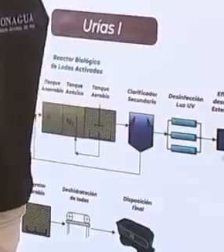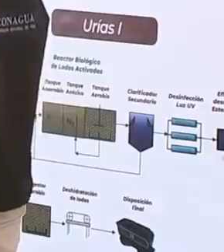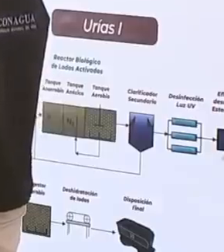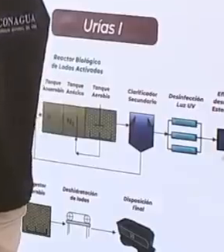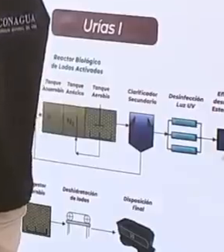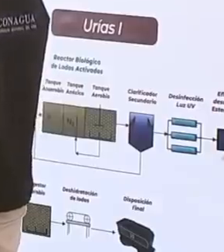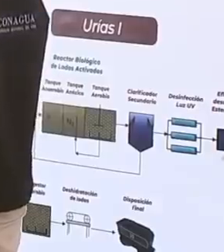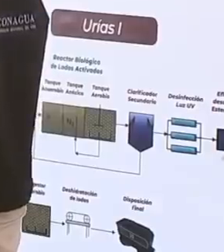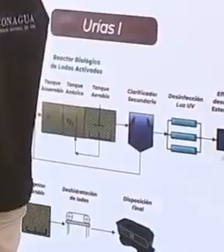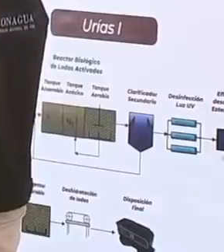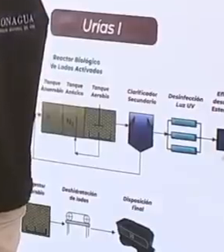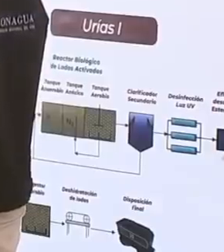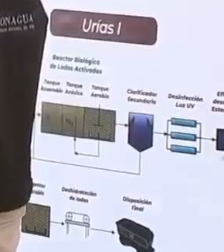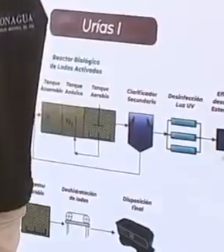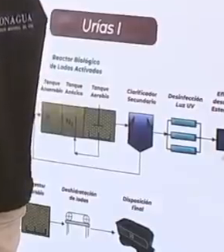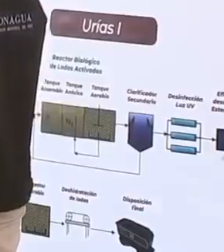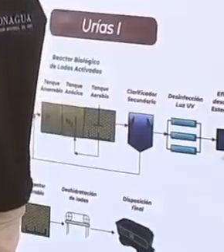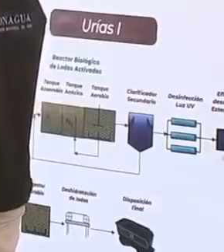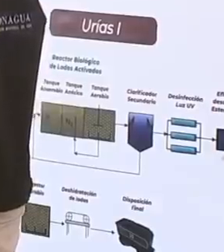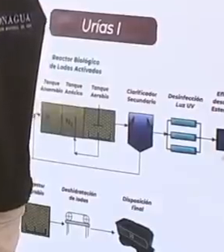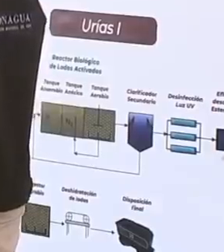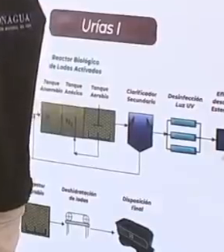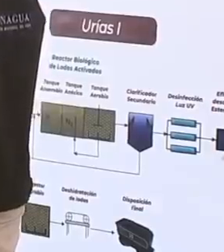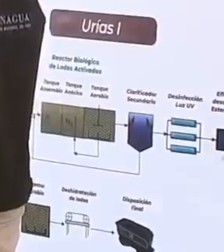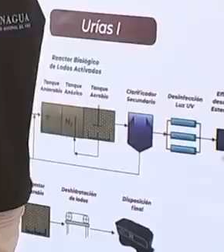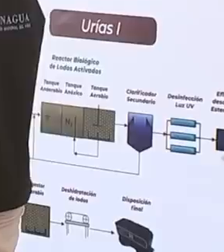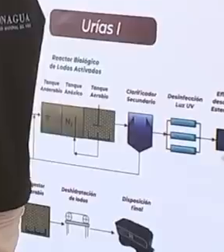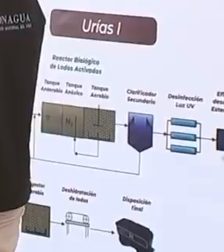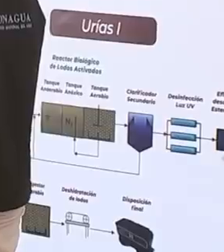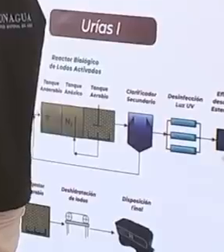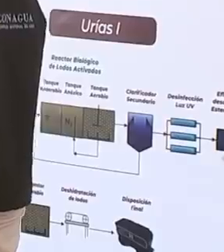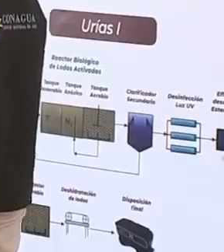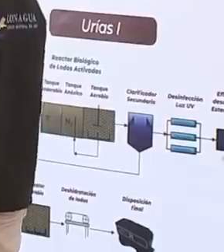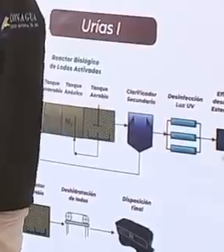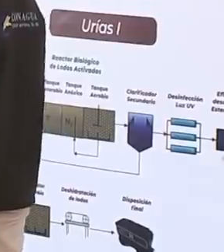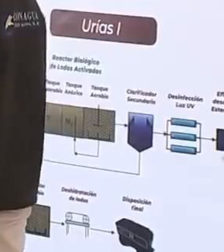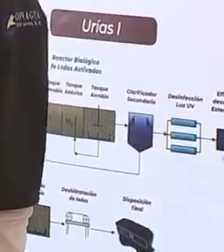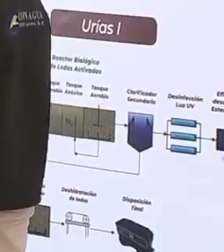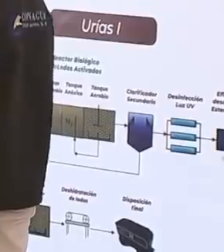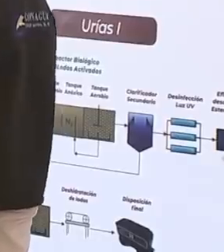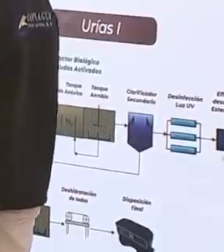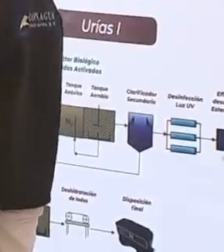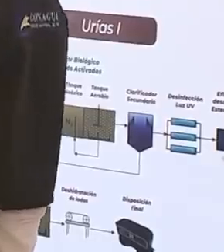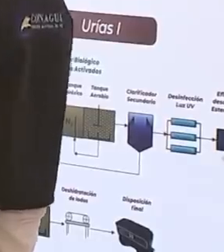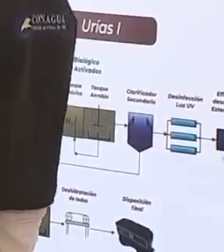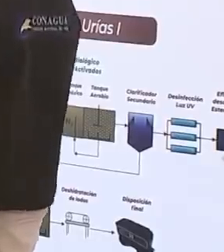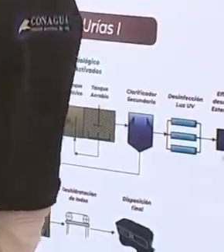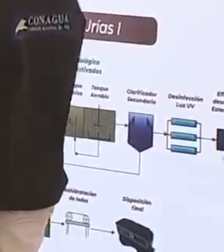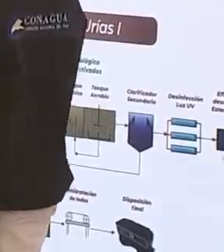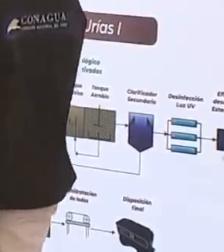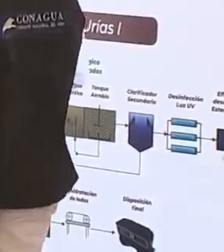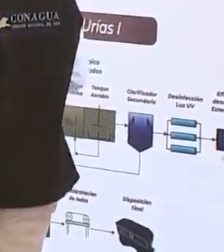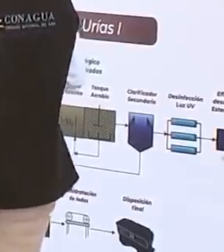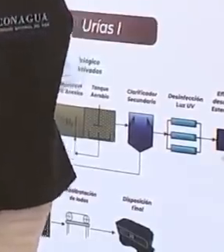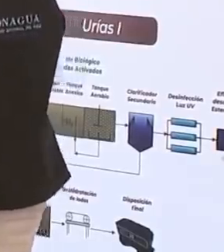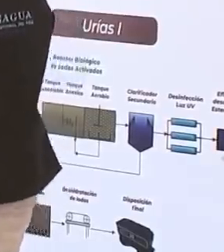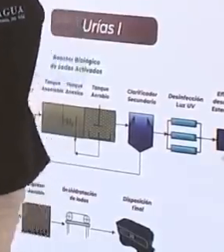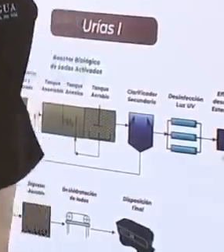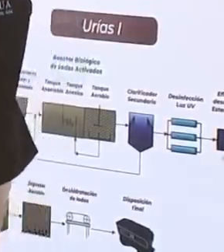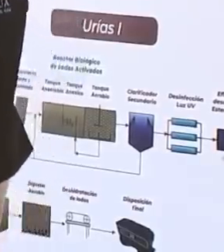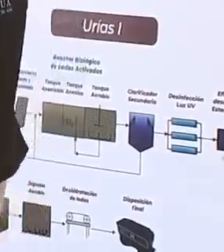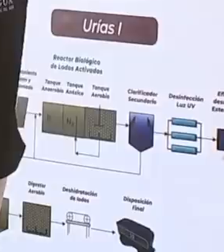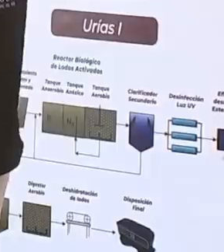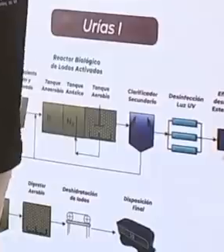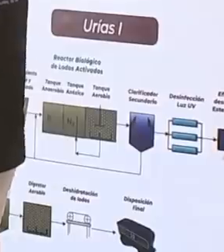que hemos trabajado con muchísima... Pues se trabaja muy a gusto realmente con el gobernador. Y